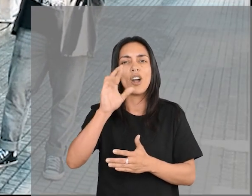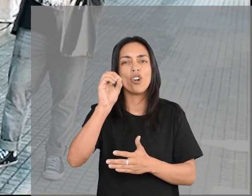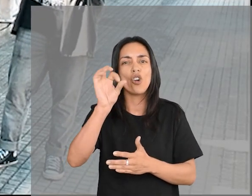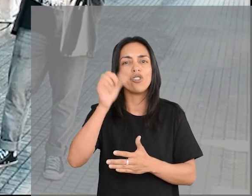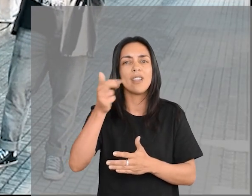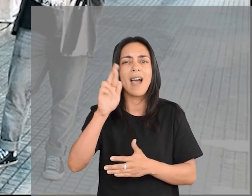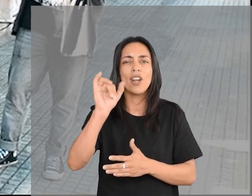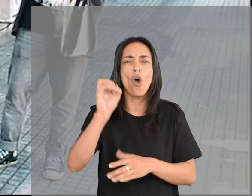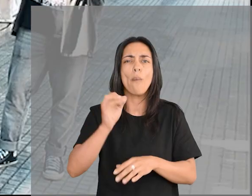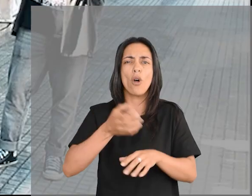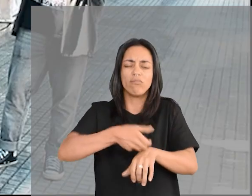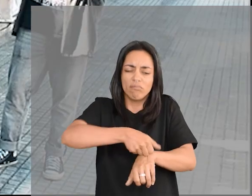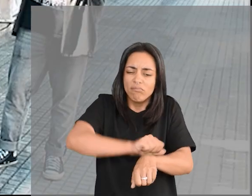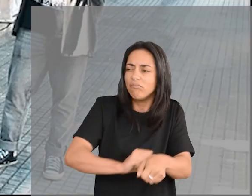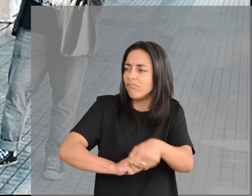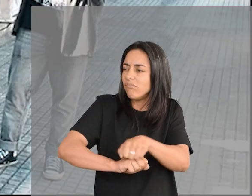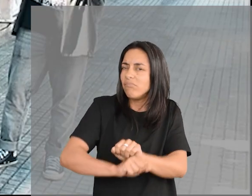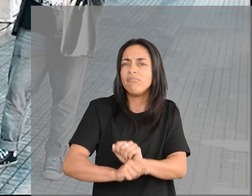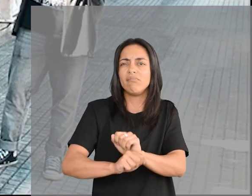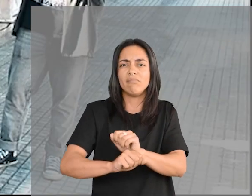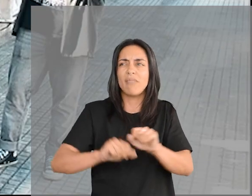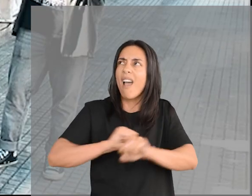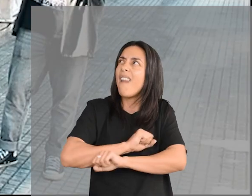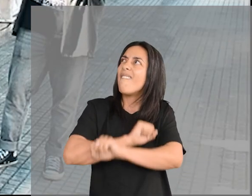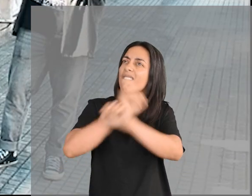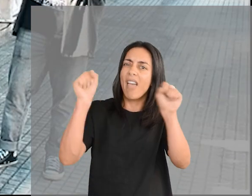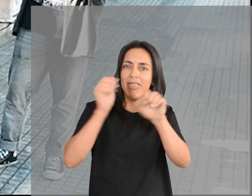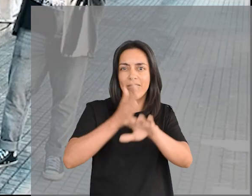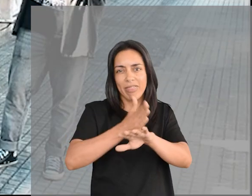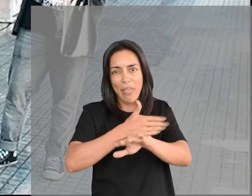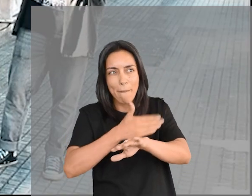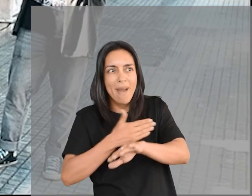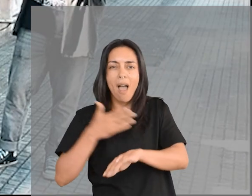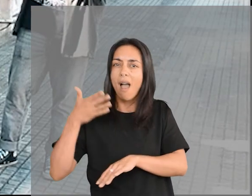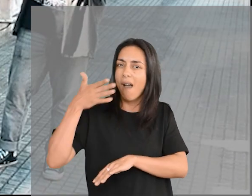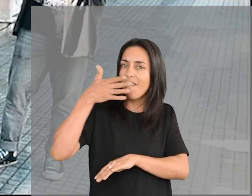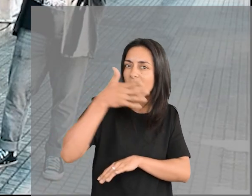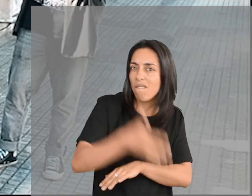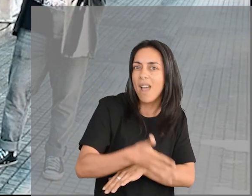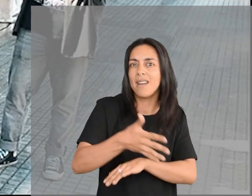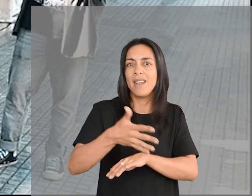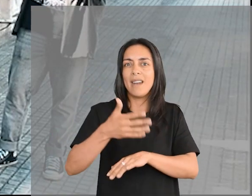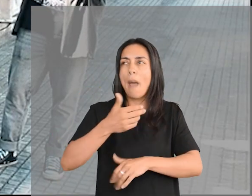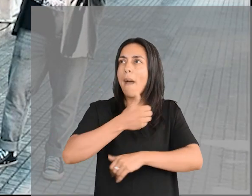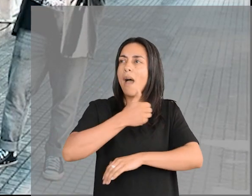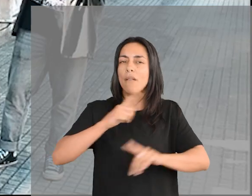más temprano, por el sacrificio de venir, por estar al sol